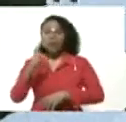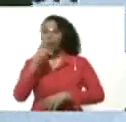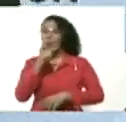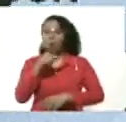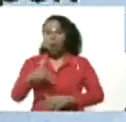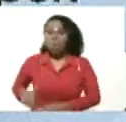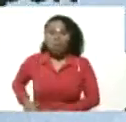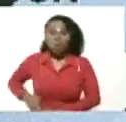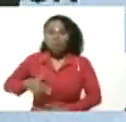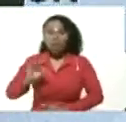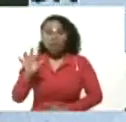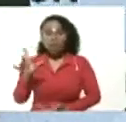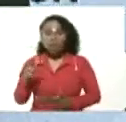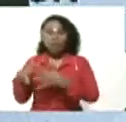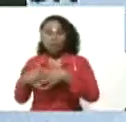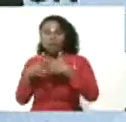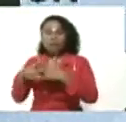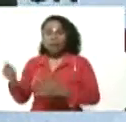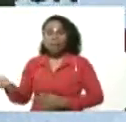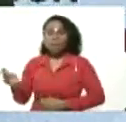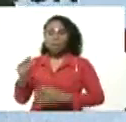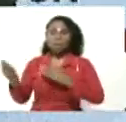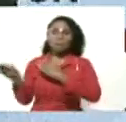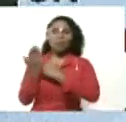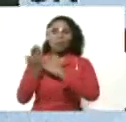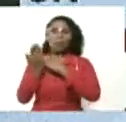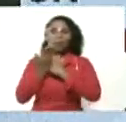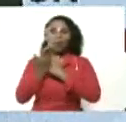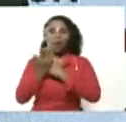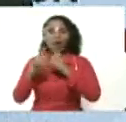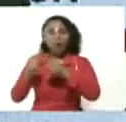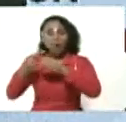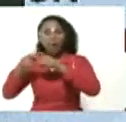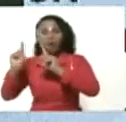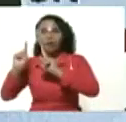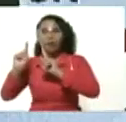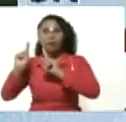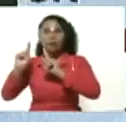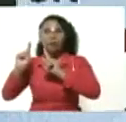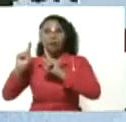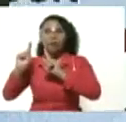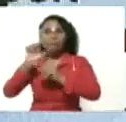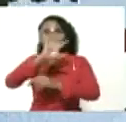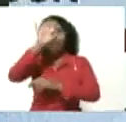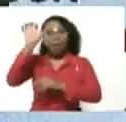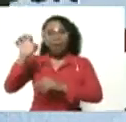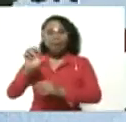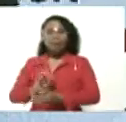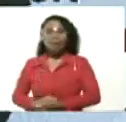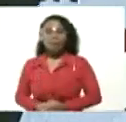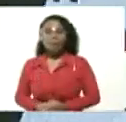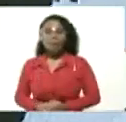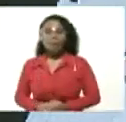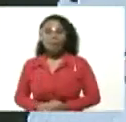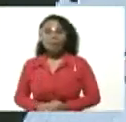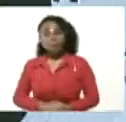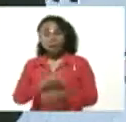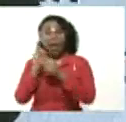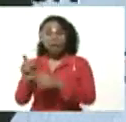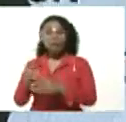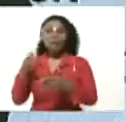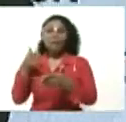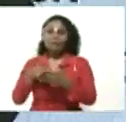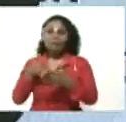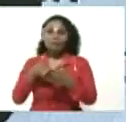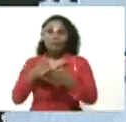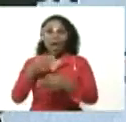Unidos aplique a sí mismo las sanciones que aplica a otros países. Hay dos constantes